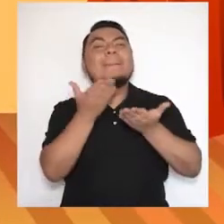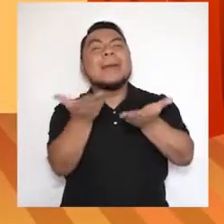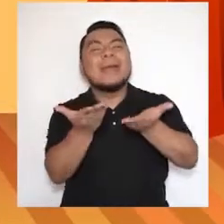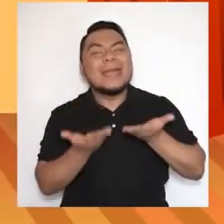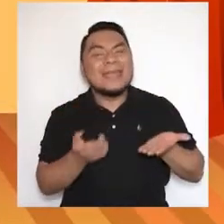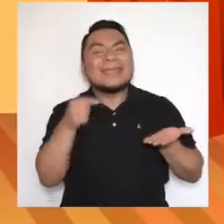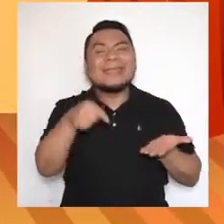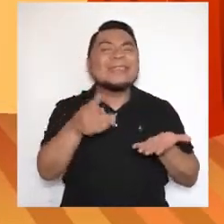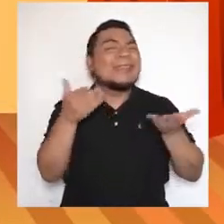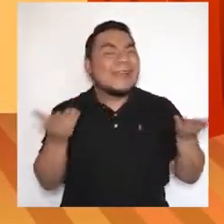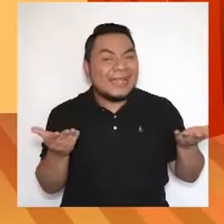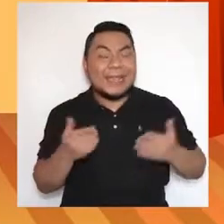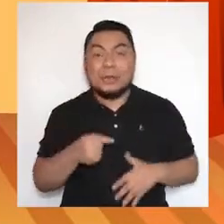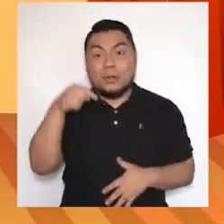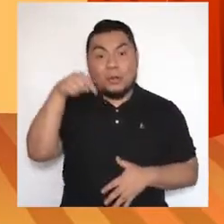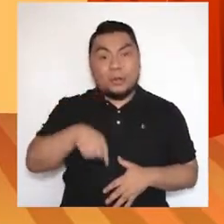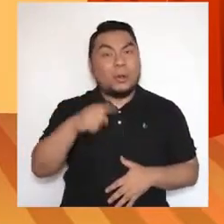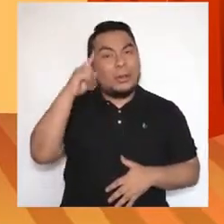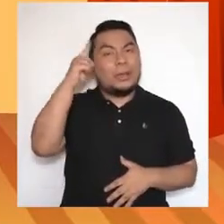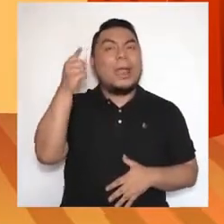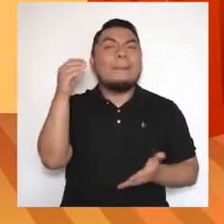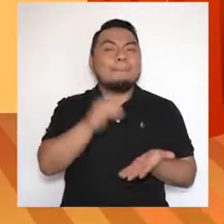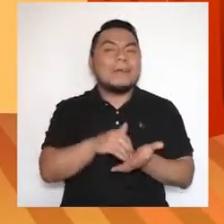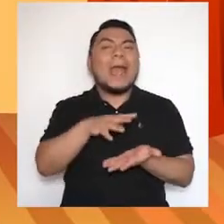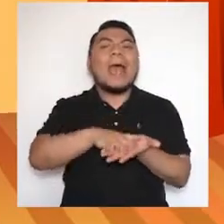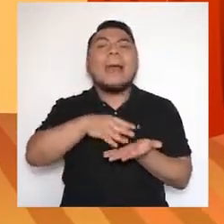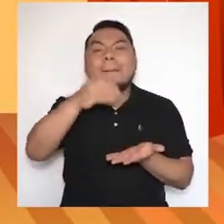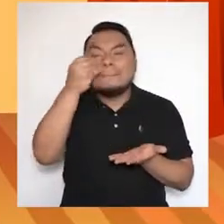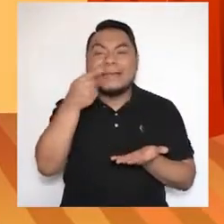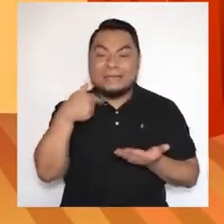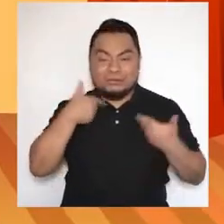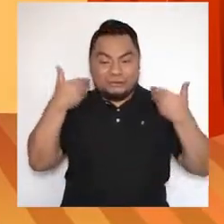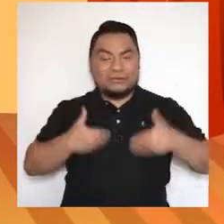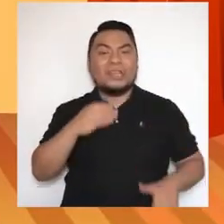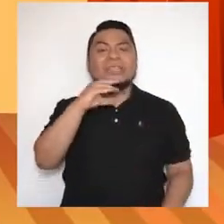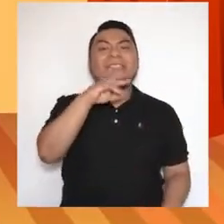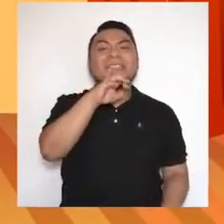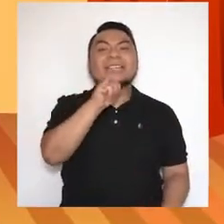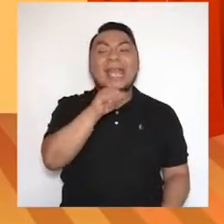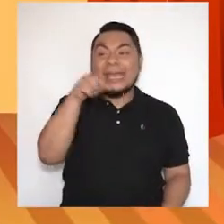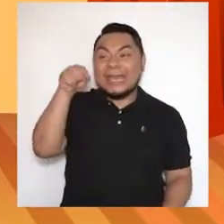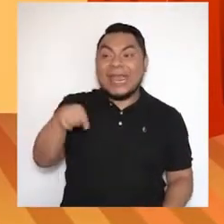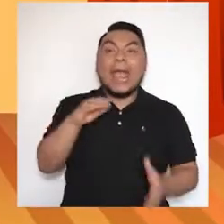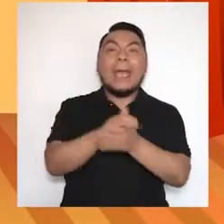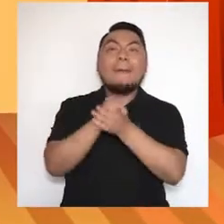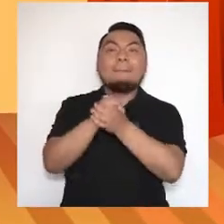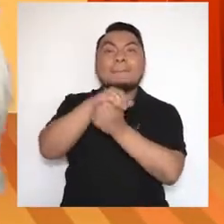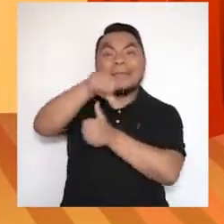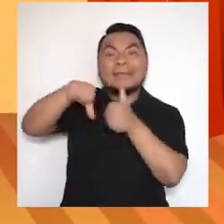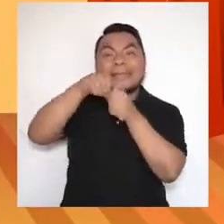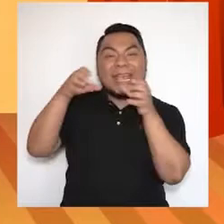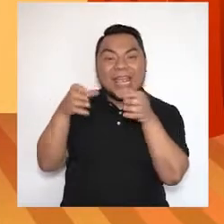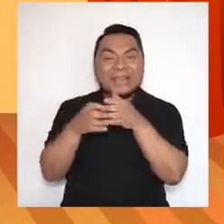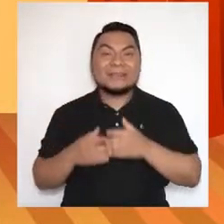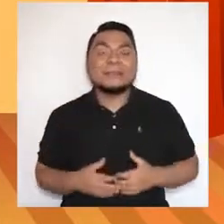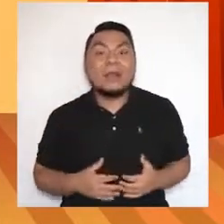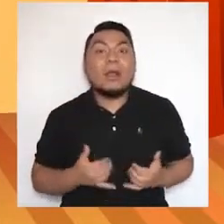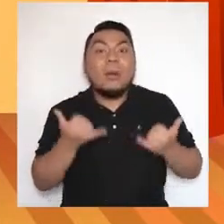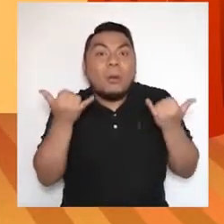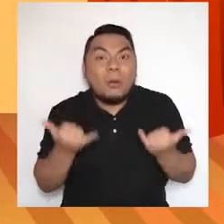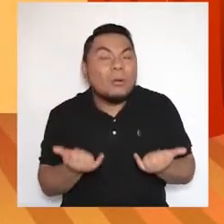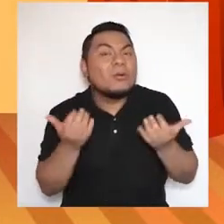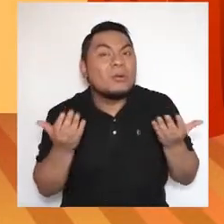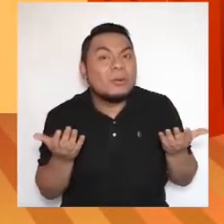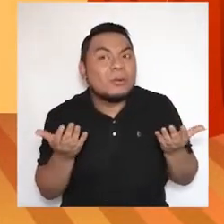Bienvenidos y bienvenidas a una emisión más de Chancay y sus amigos. El día de